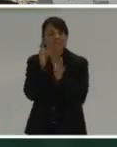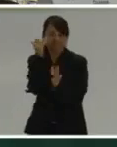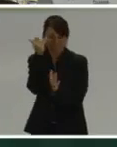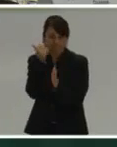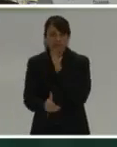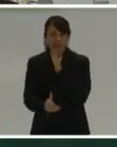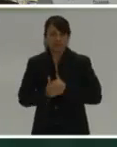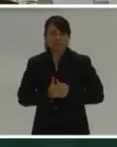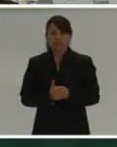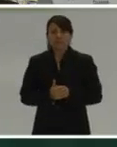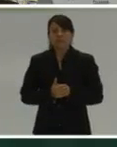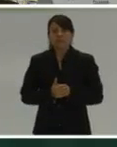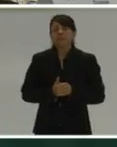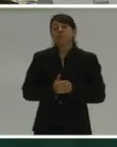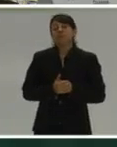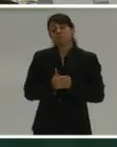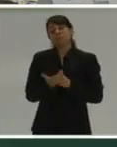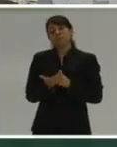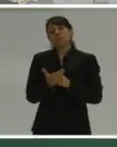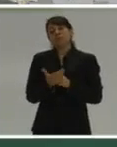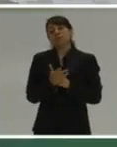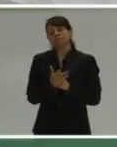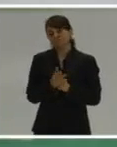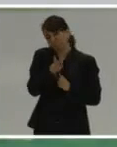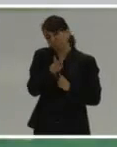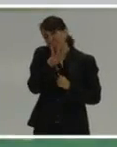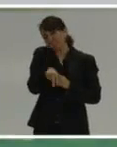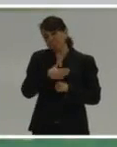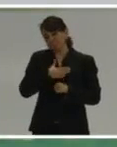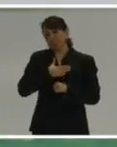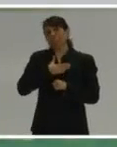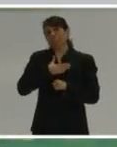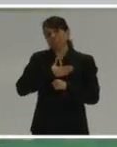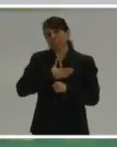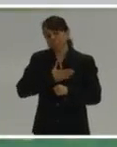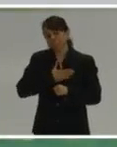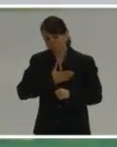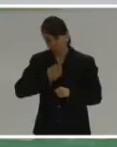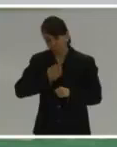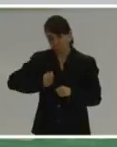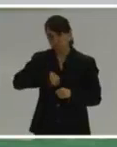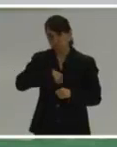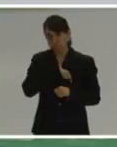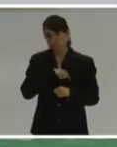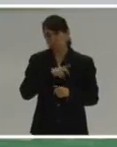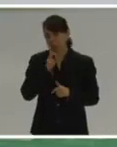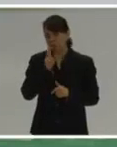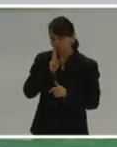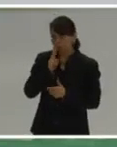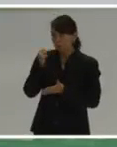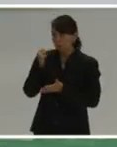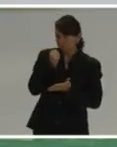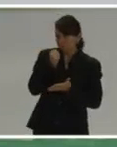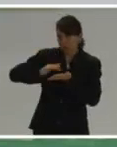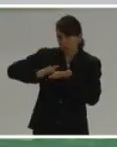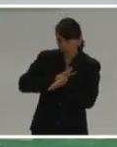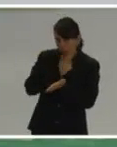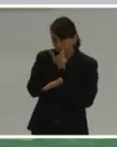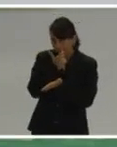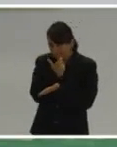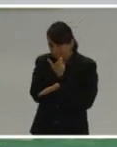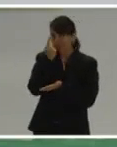pero nosotros le está, diremos, dentro de nuestro recurso financiero para hacer